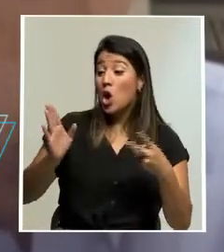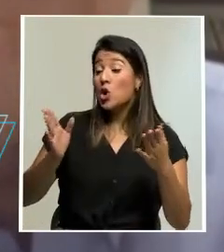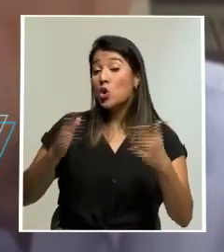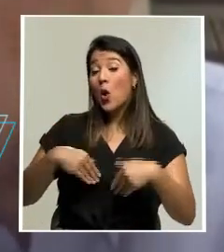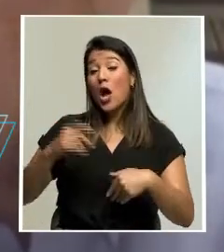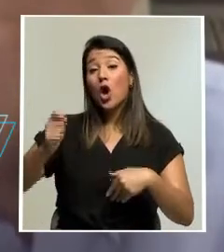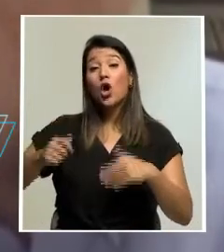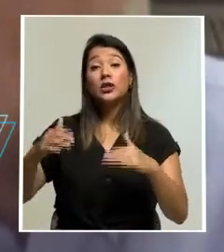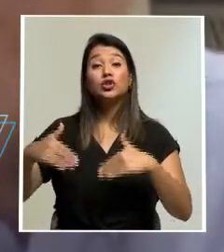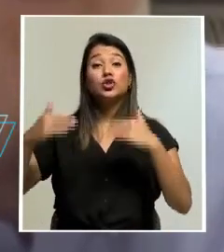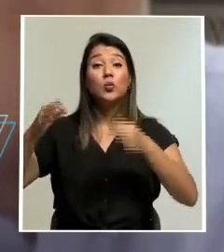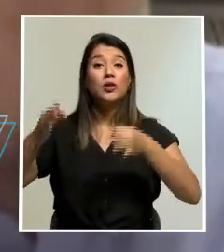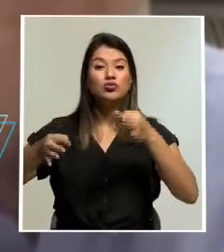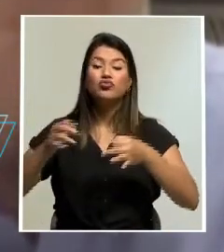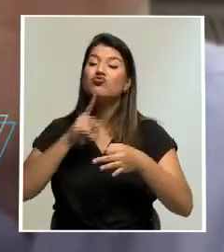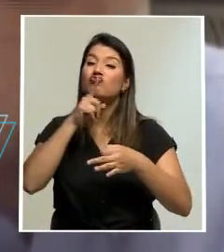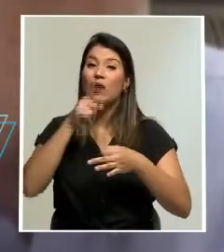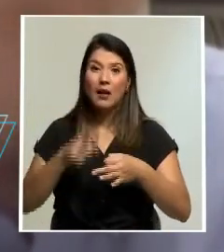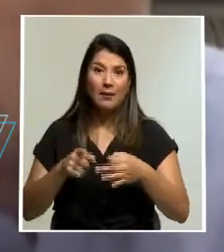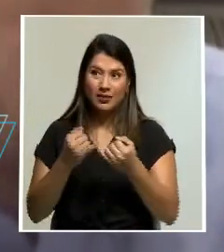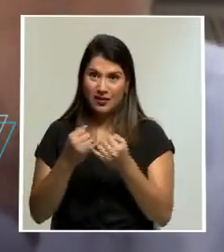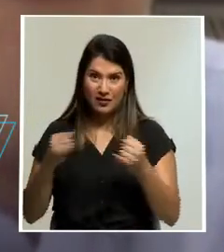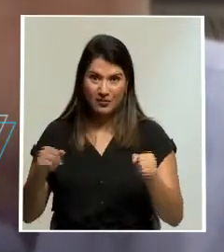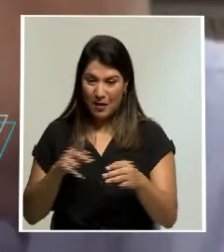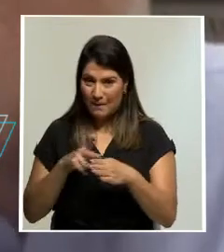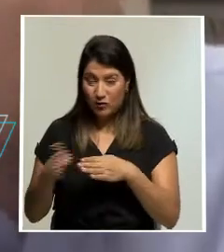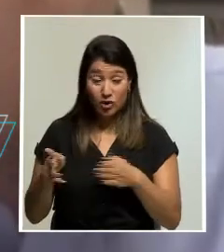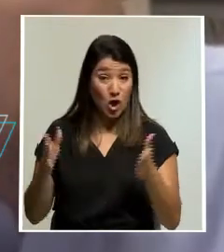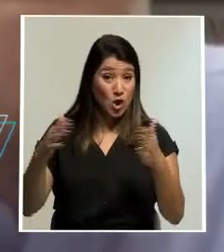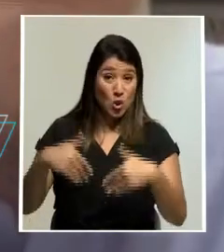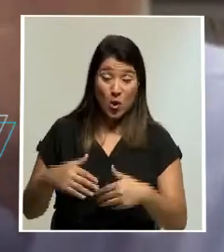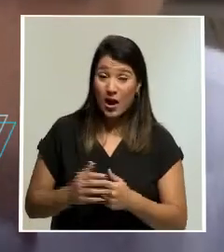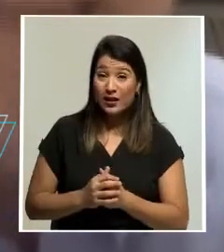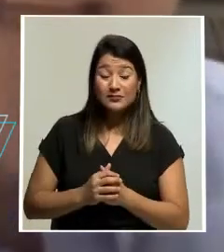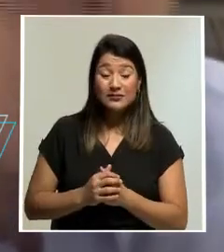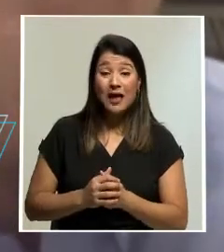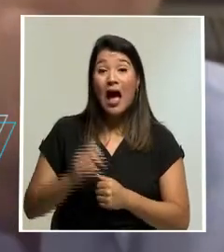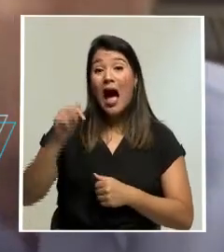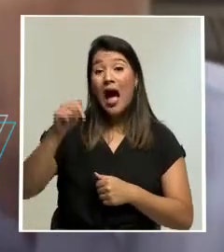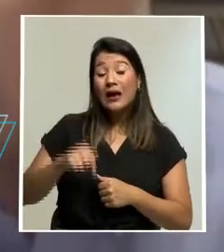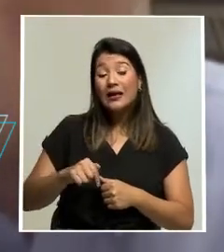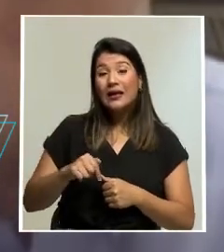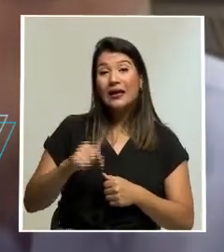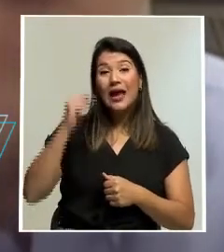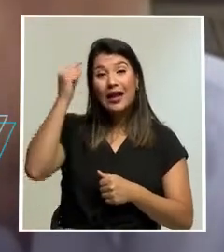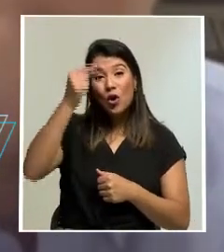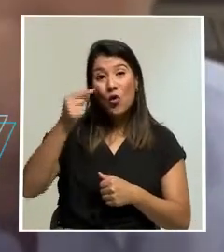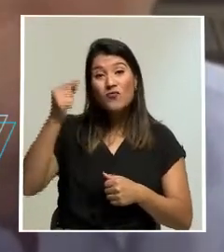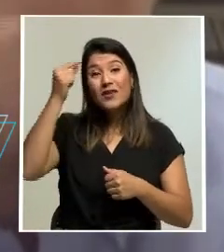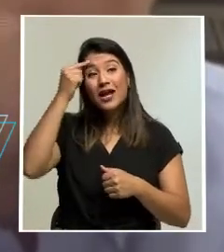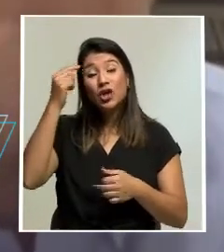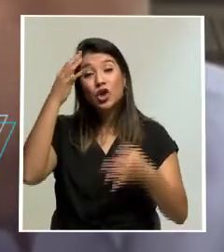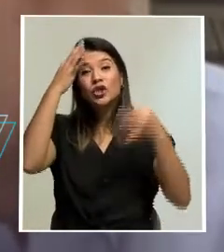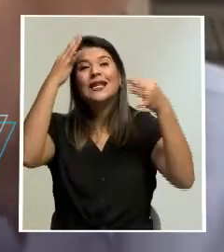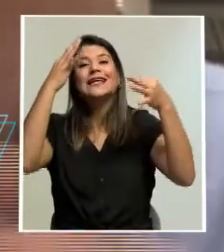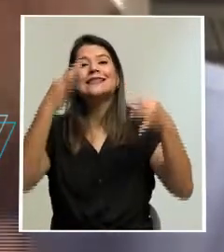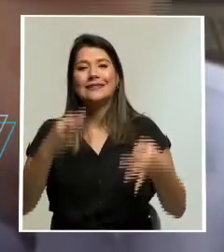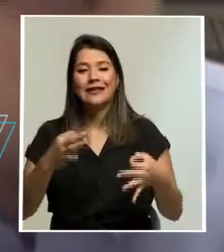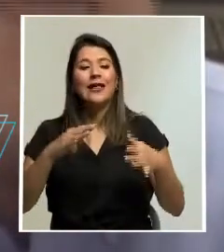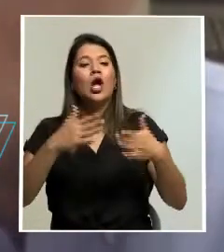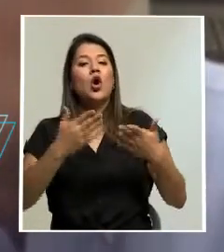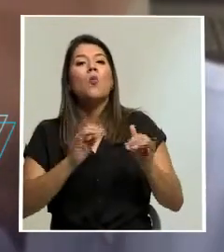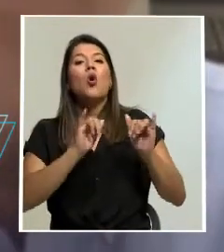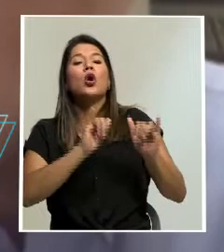Justicia verdaderamente profesional. Aquí se deciden los juicios políticos desde